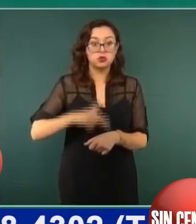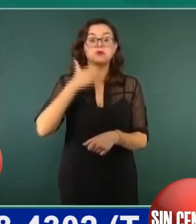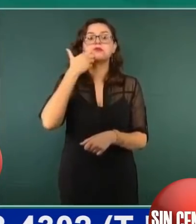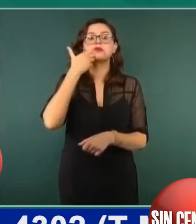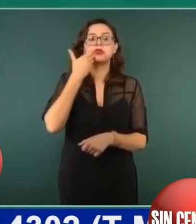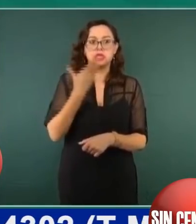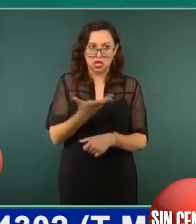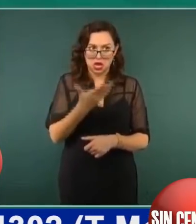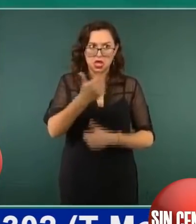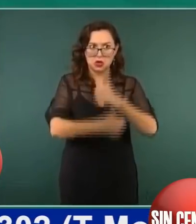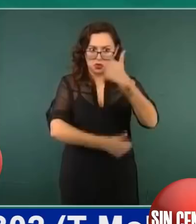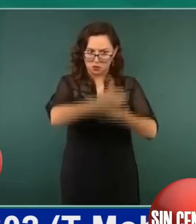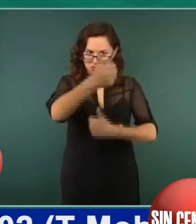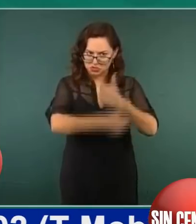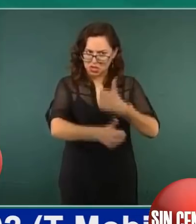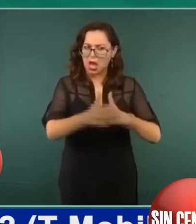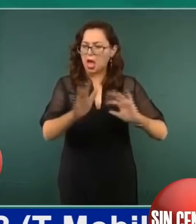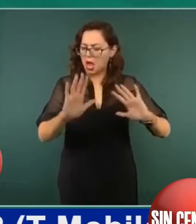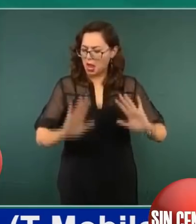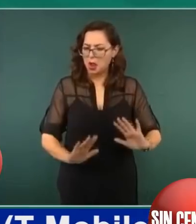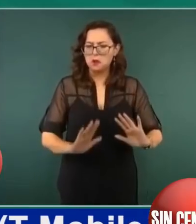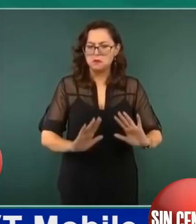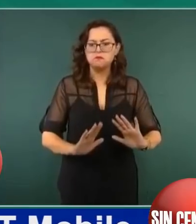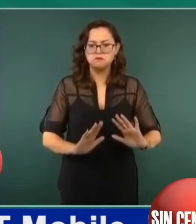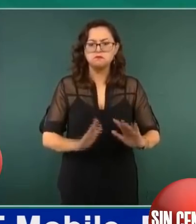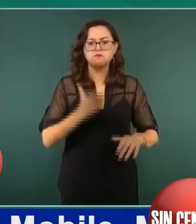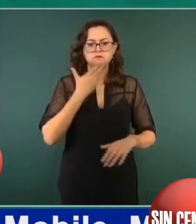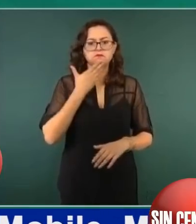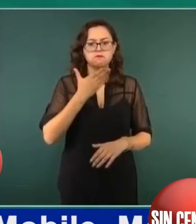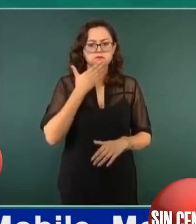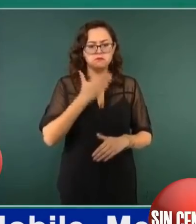a su debido tiempo, renuncia,